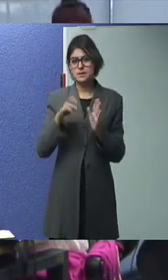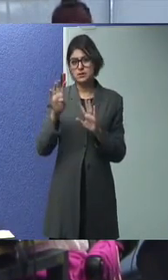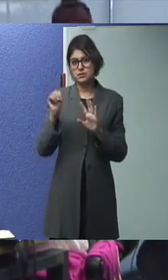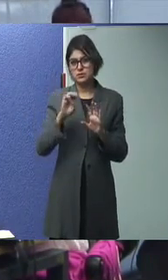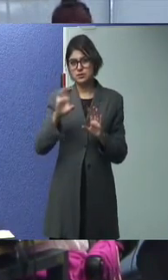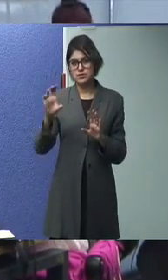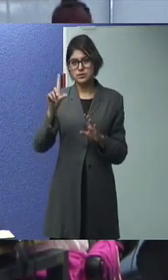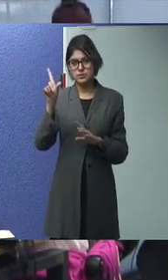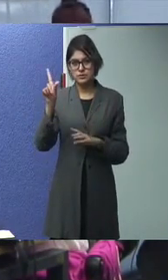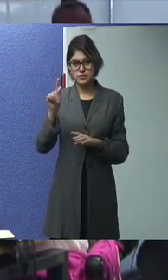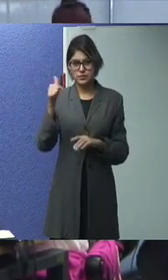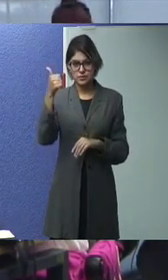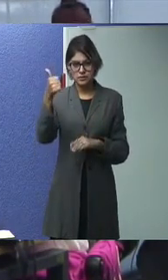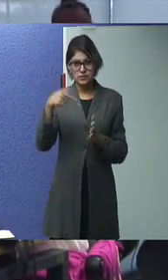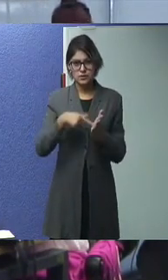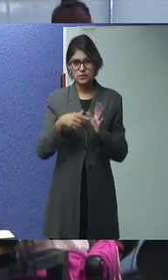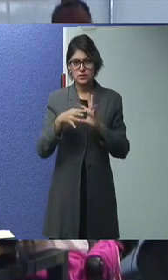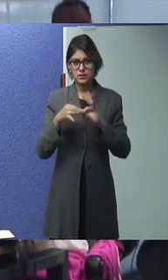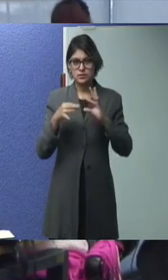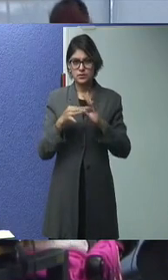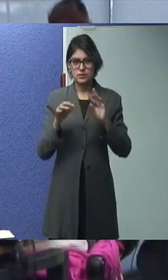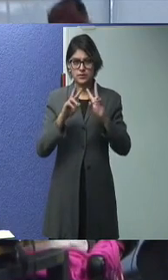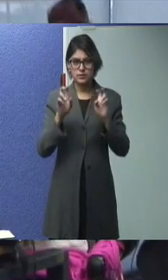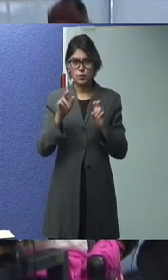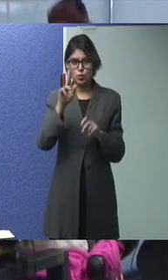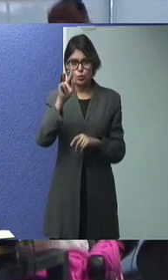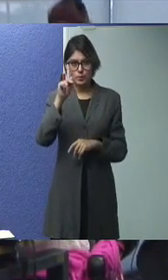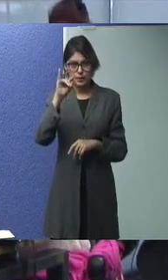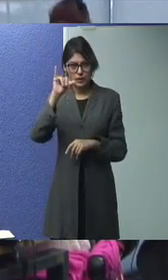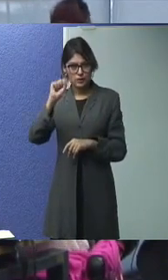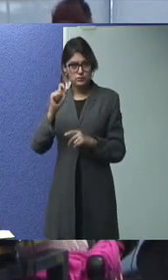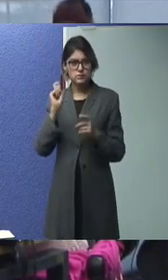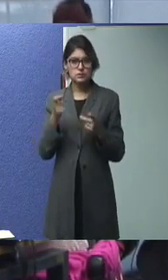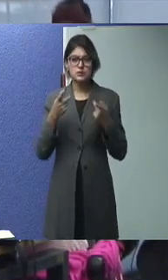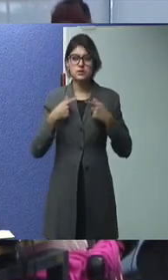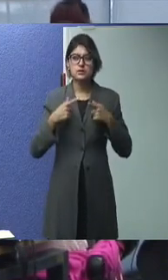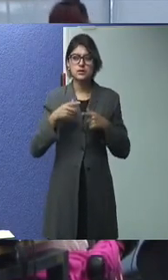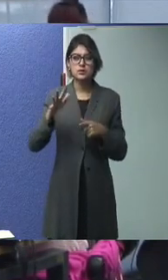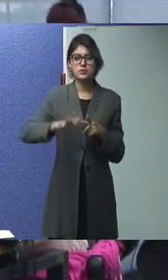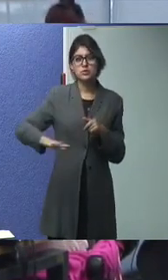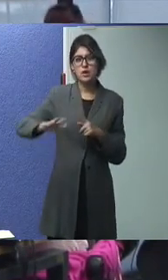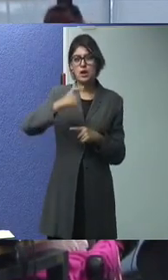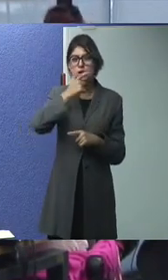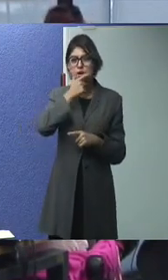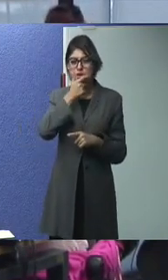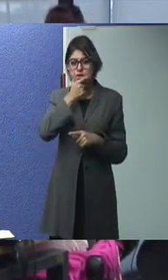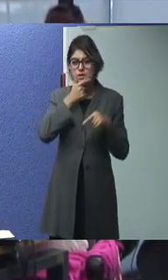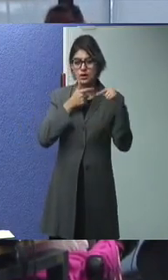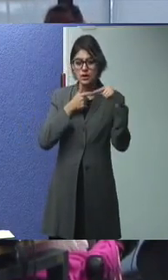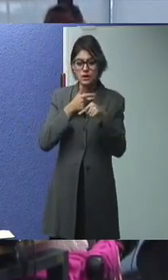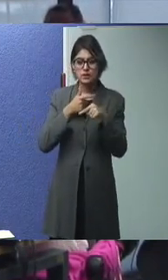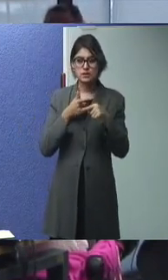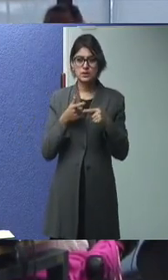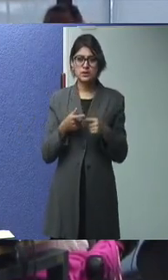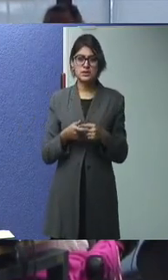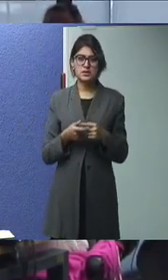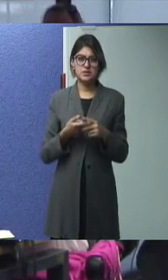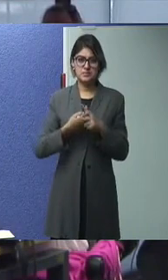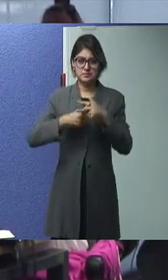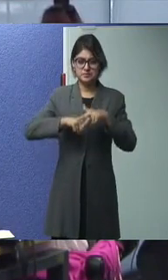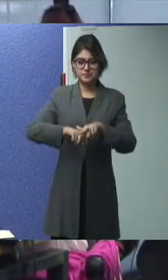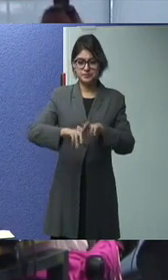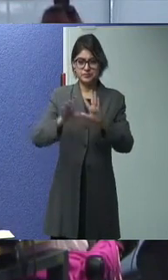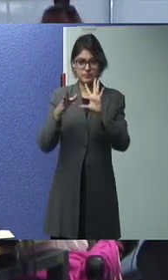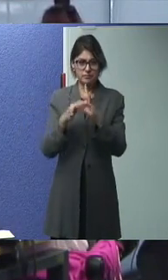es la Unión de Personas con Impedimentos Físicos contra la Segregación en Inglaterra, acuña o da a